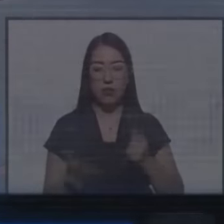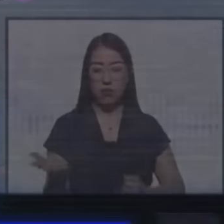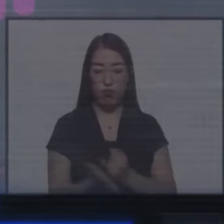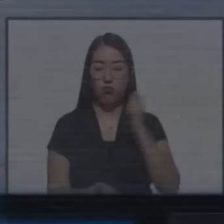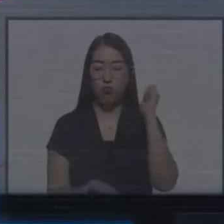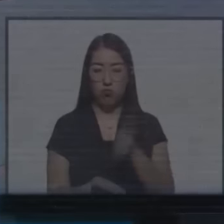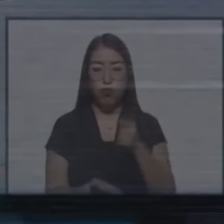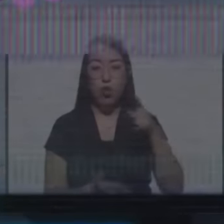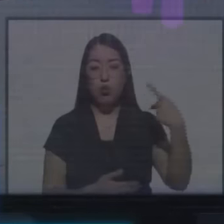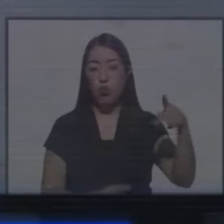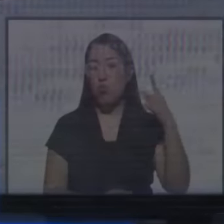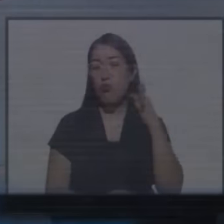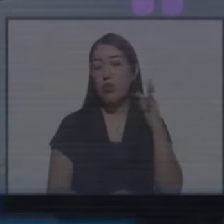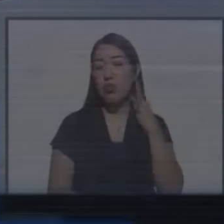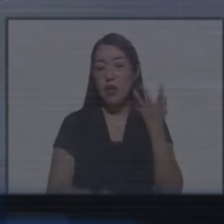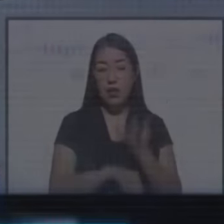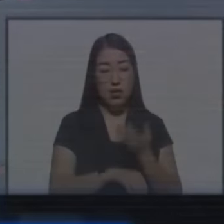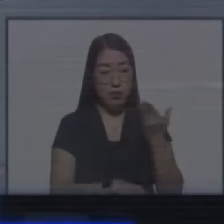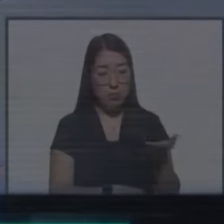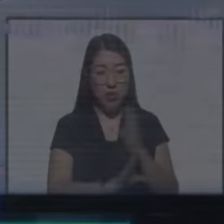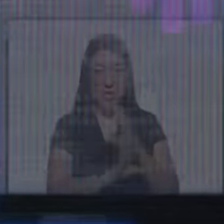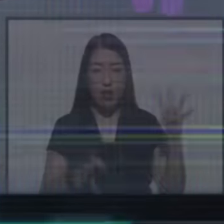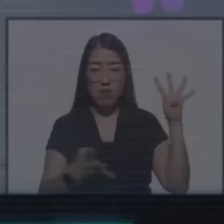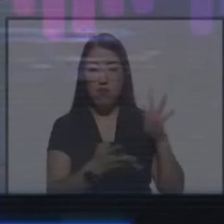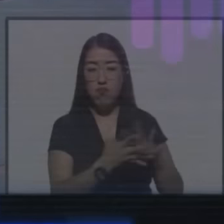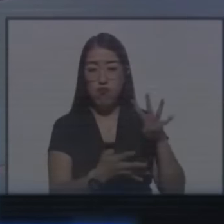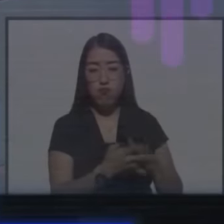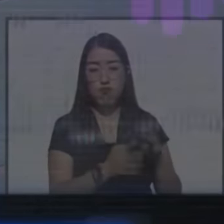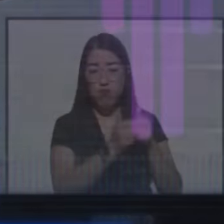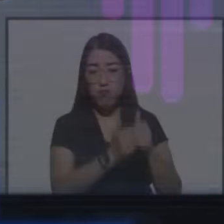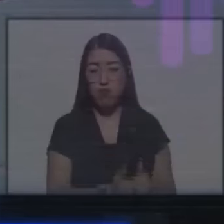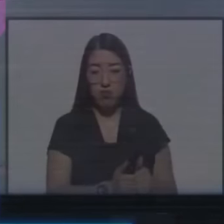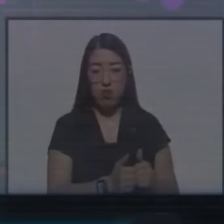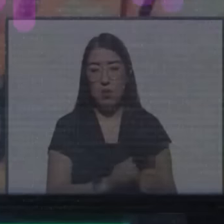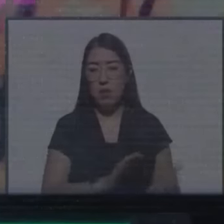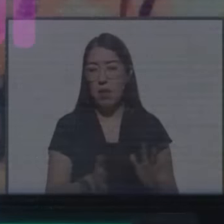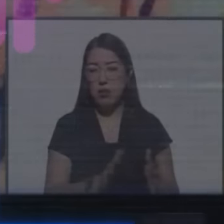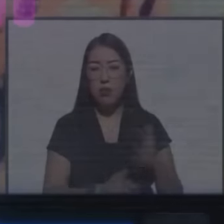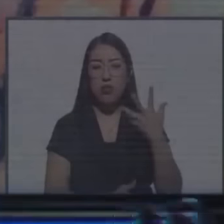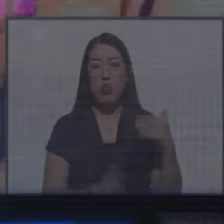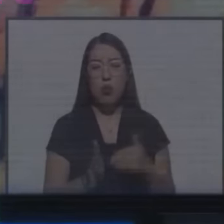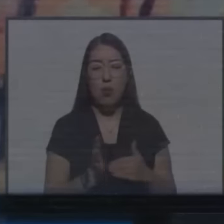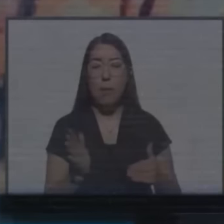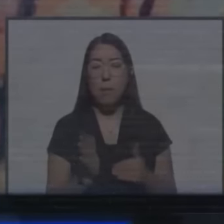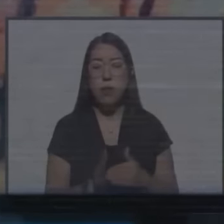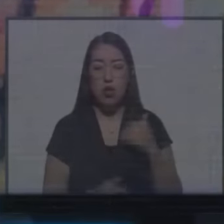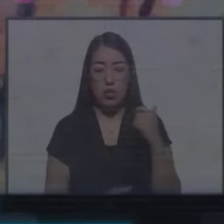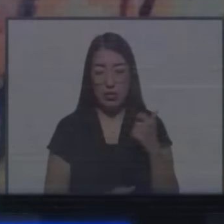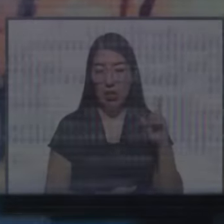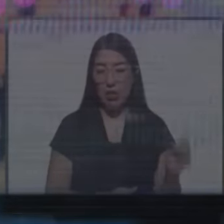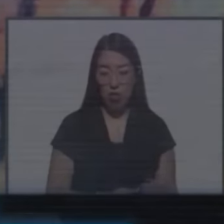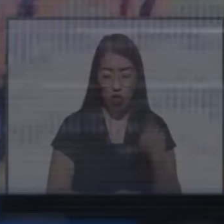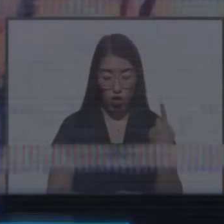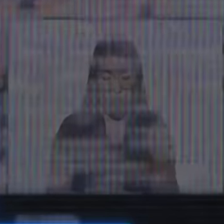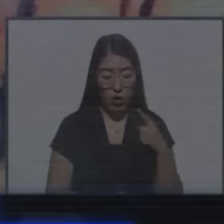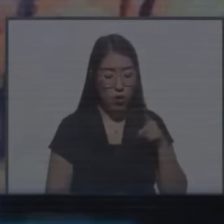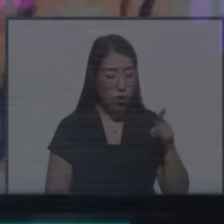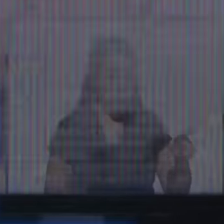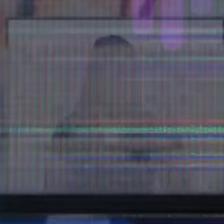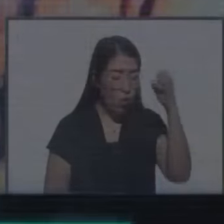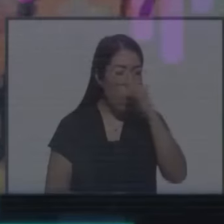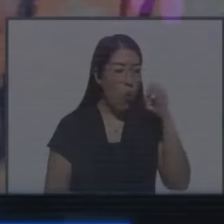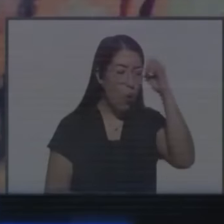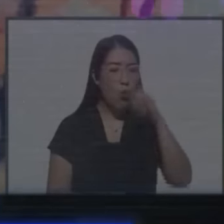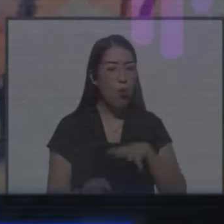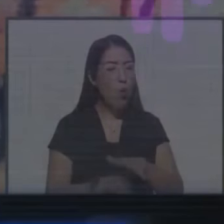La Fiscalía de Estados Unidos está pidiendo cadena perpetua y una multa de alrededor de $5,000 millones. En tu opinión, ¿cuál crees que sería